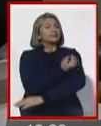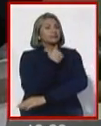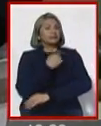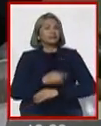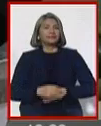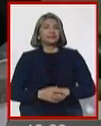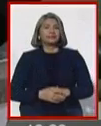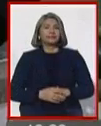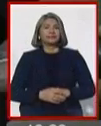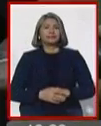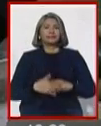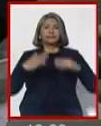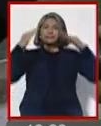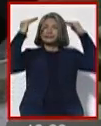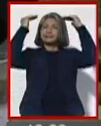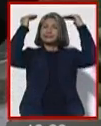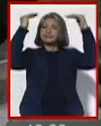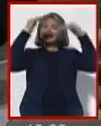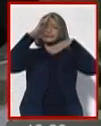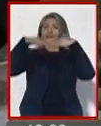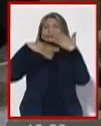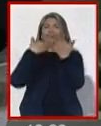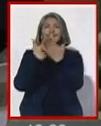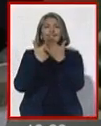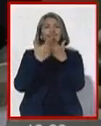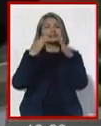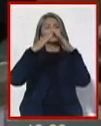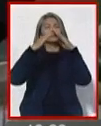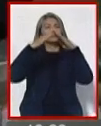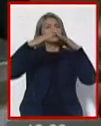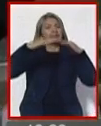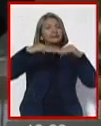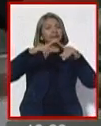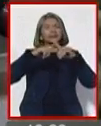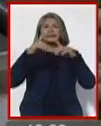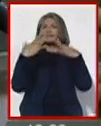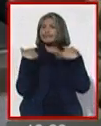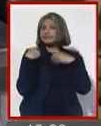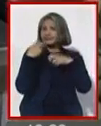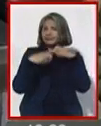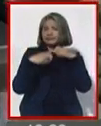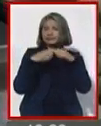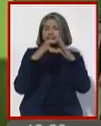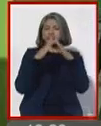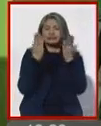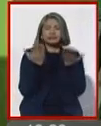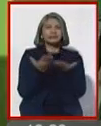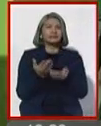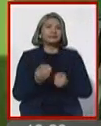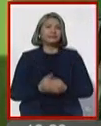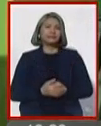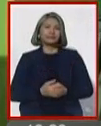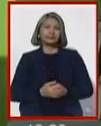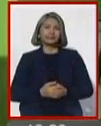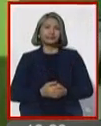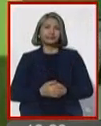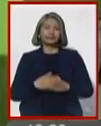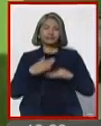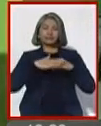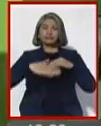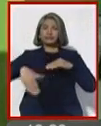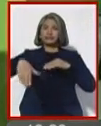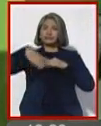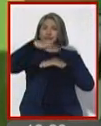tumbado tinglados de todo, ¿no? Hasta las casas han caído, pero aquí hemos tenido un problemita aquí en el colegio, que